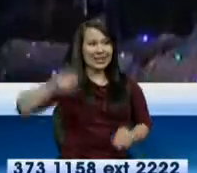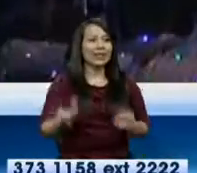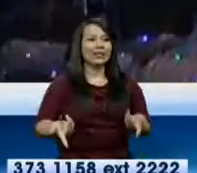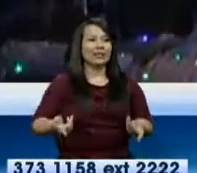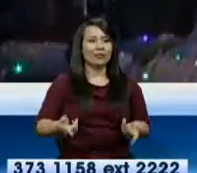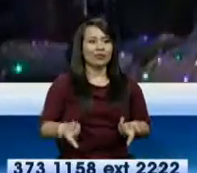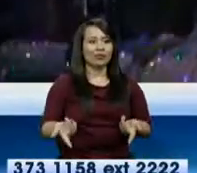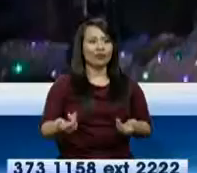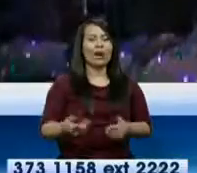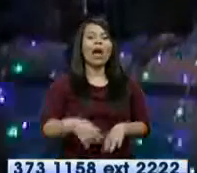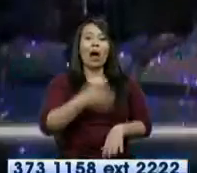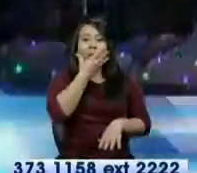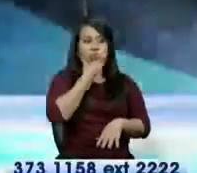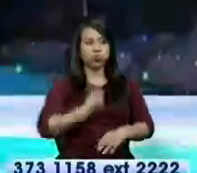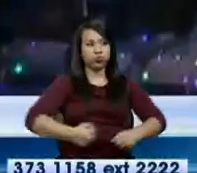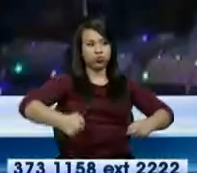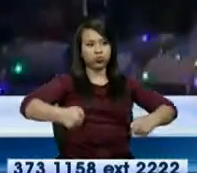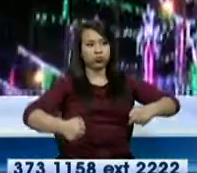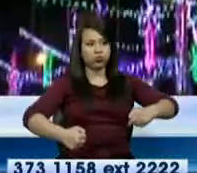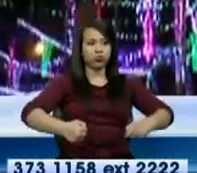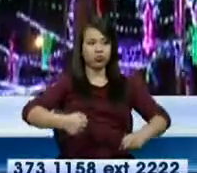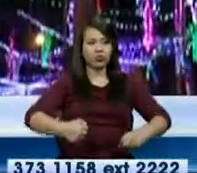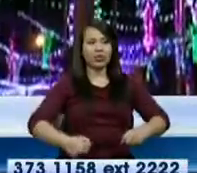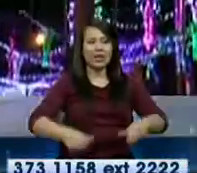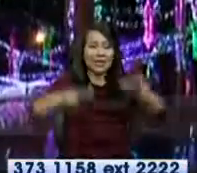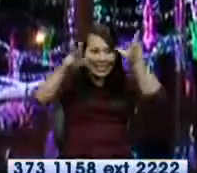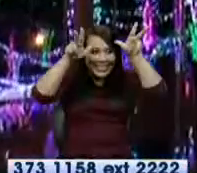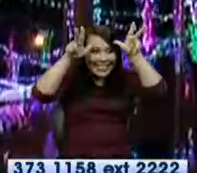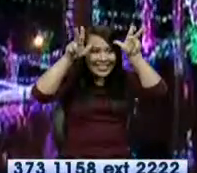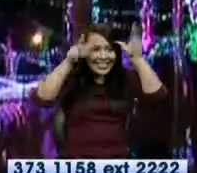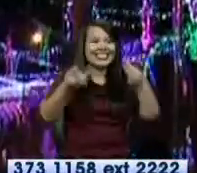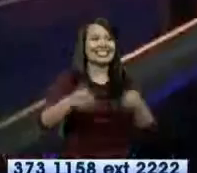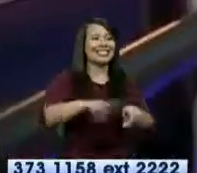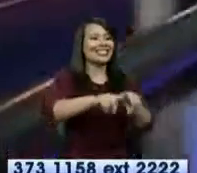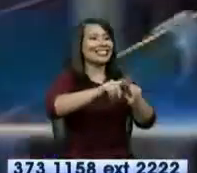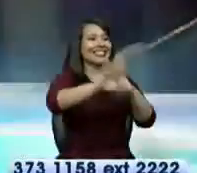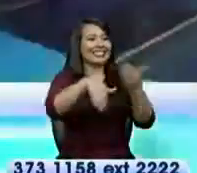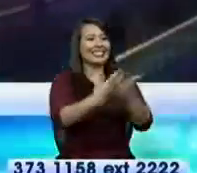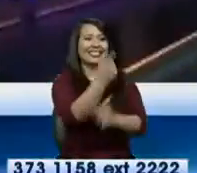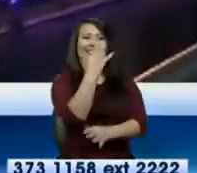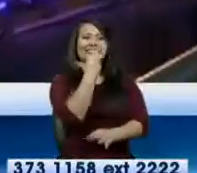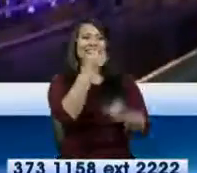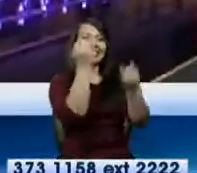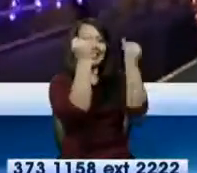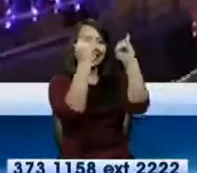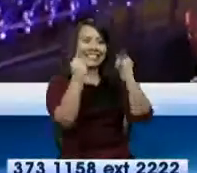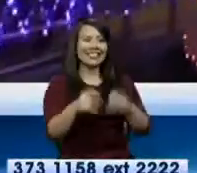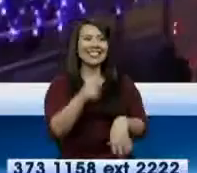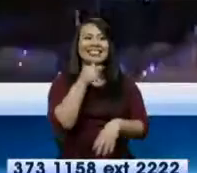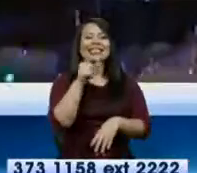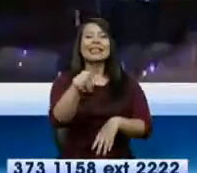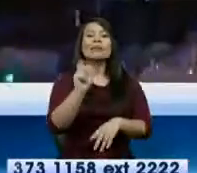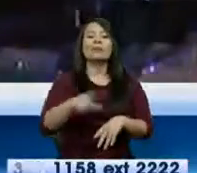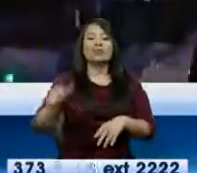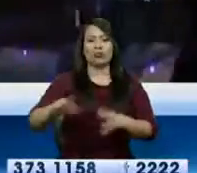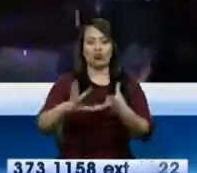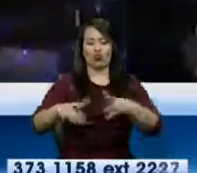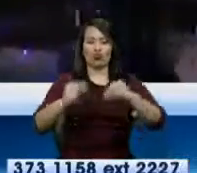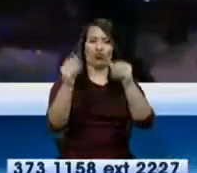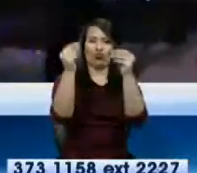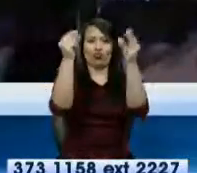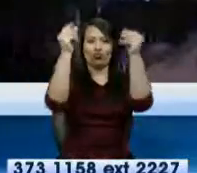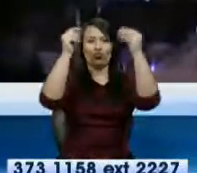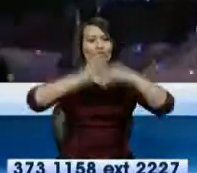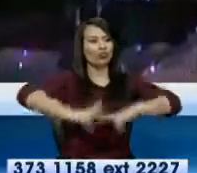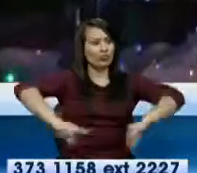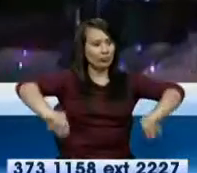Noel, los osos de nieve. Toda la grandiosa muestra fue confeccionada por los artesanos del lugar. Las figuras son